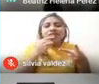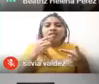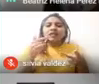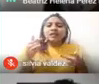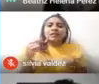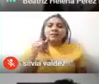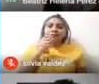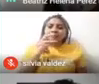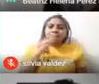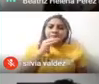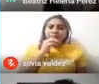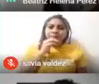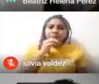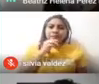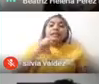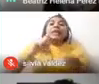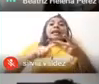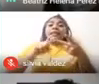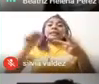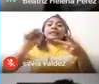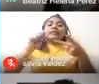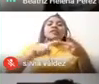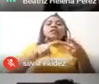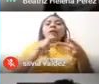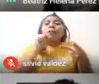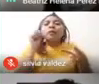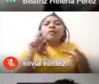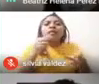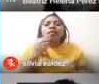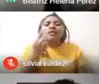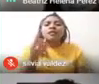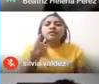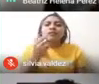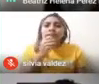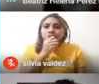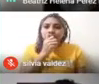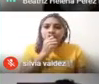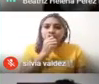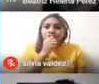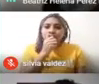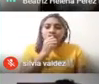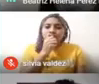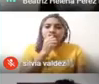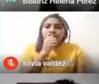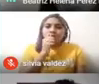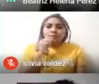Sí, la segunda pregunta decía, un segundo por favor,